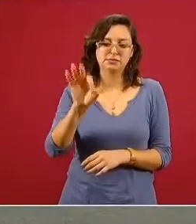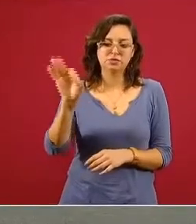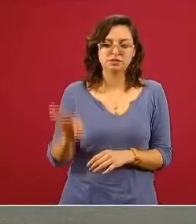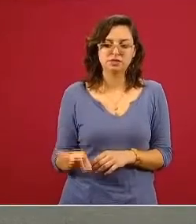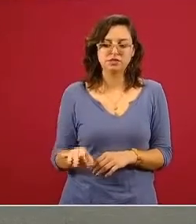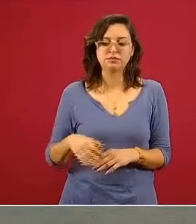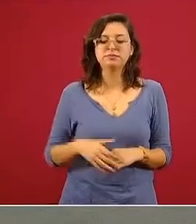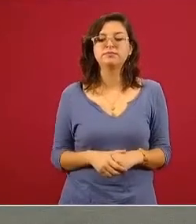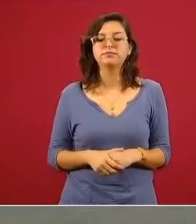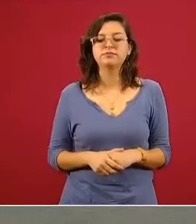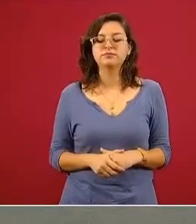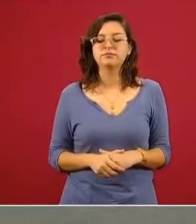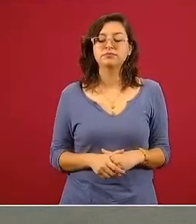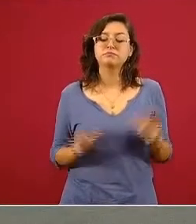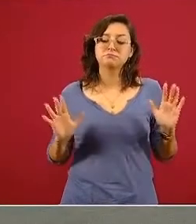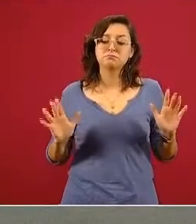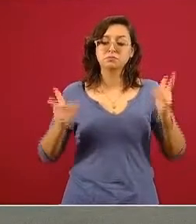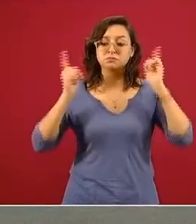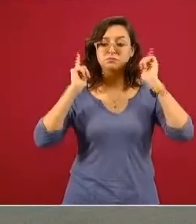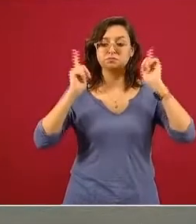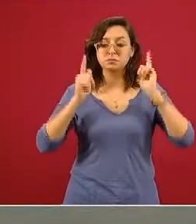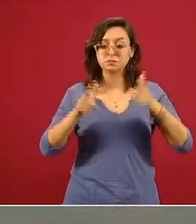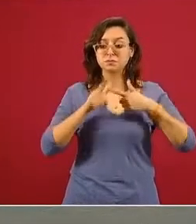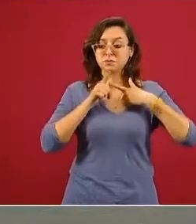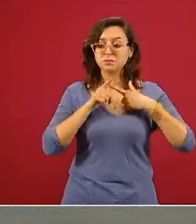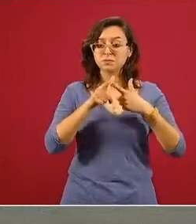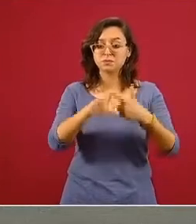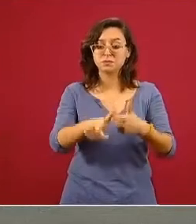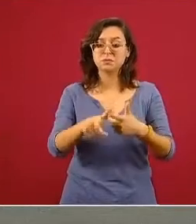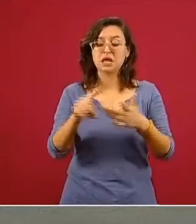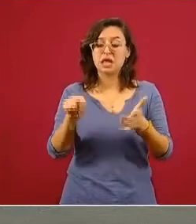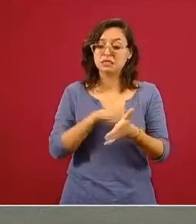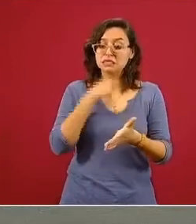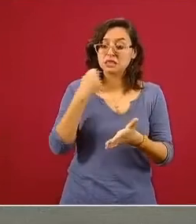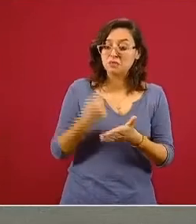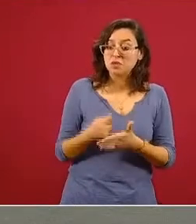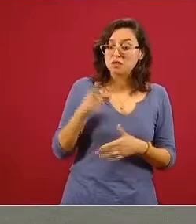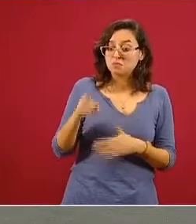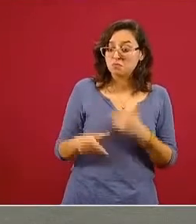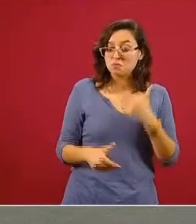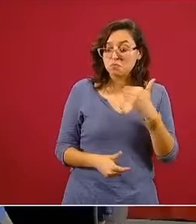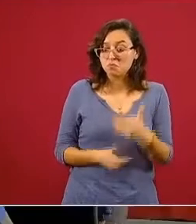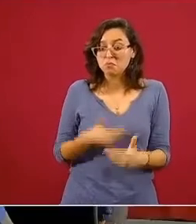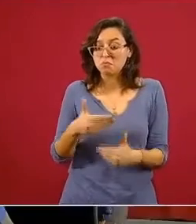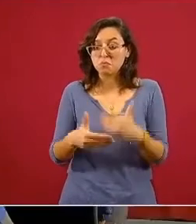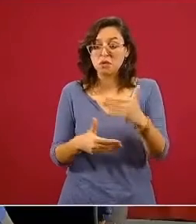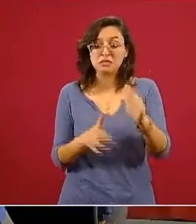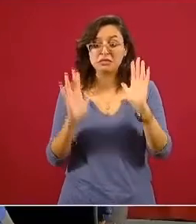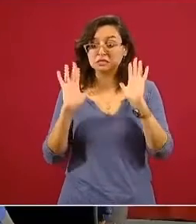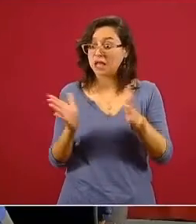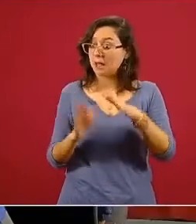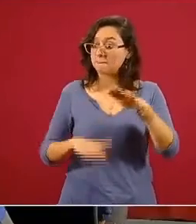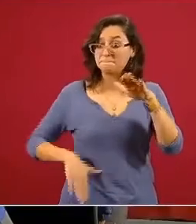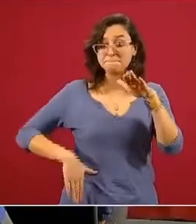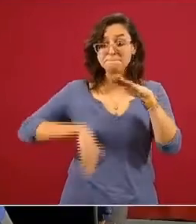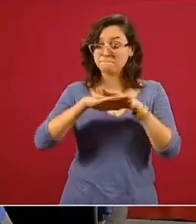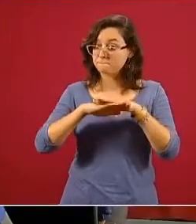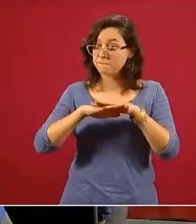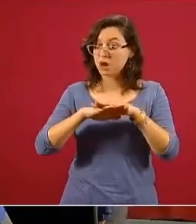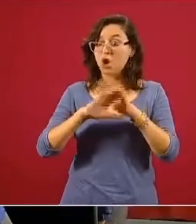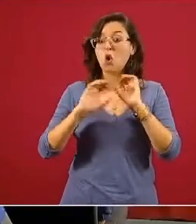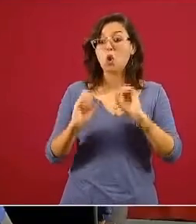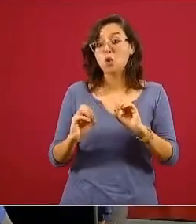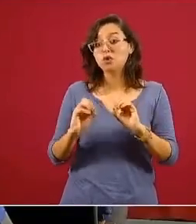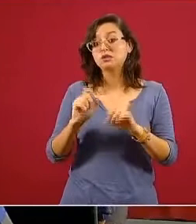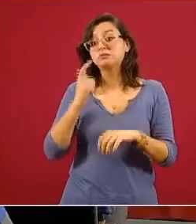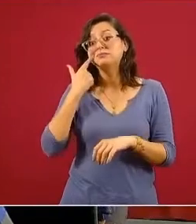17%. Vamos a ver si esto se mantiene, vamos a ver si Tamaulipas podría haber presentado ya su pico, su acme en la 27, o si